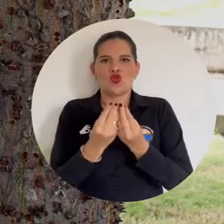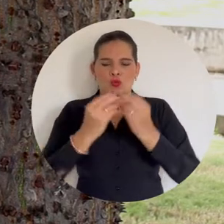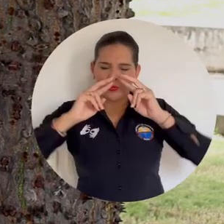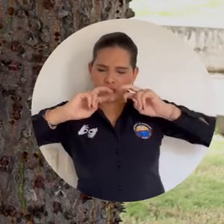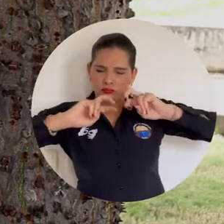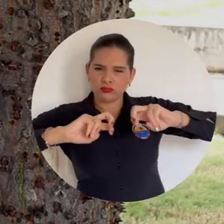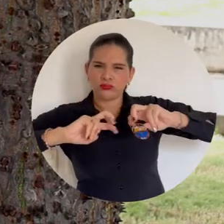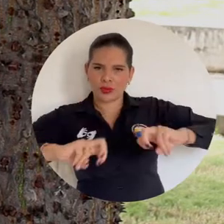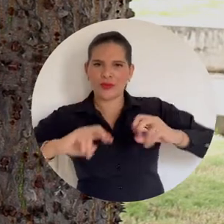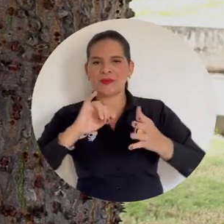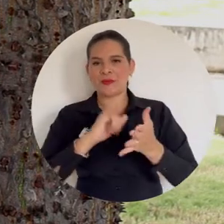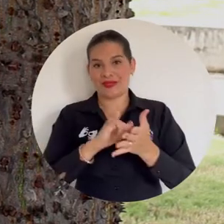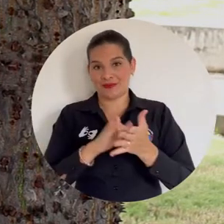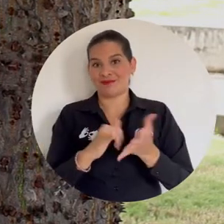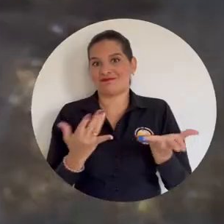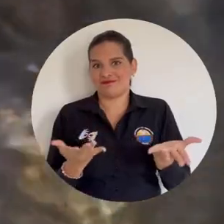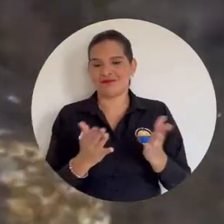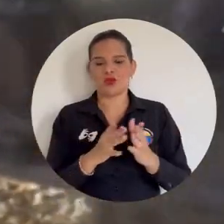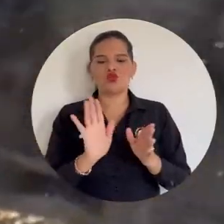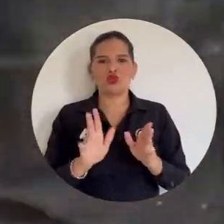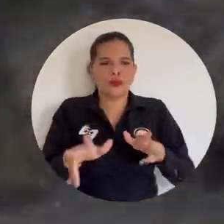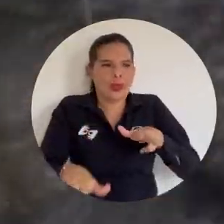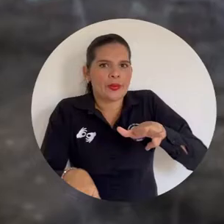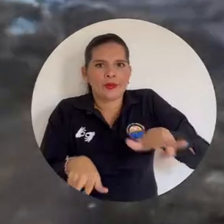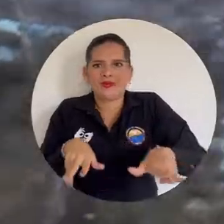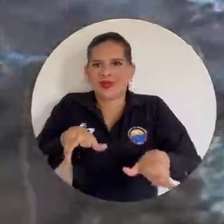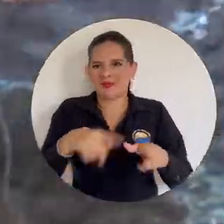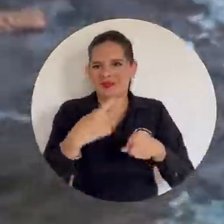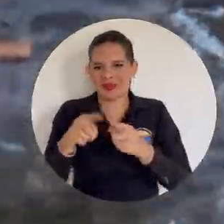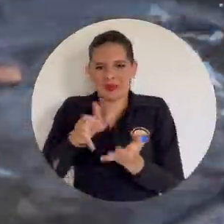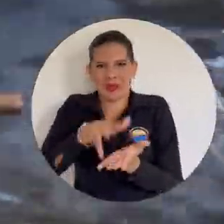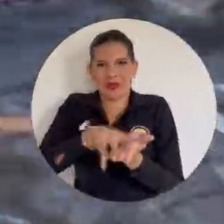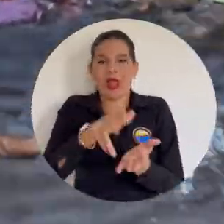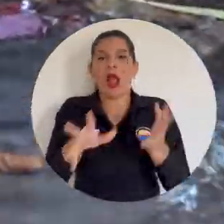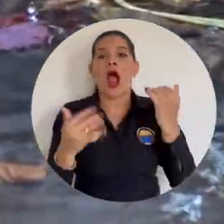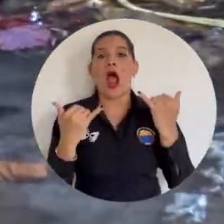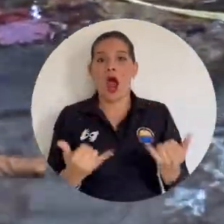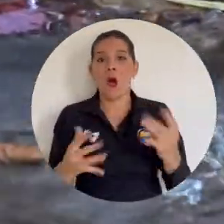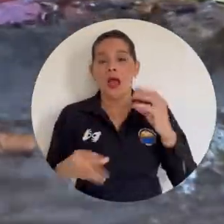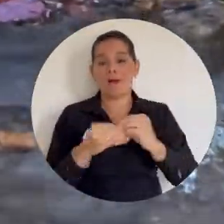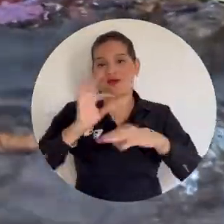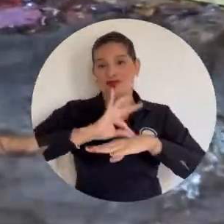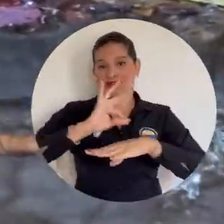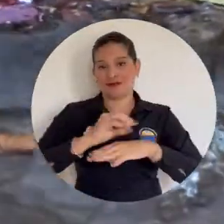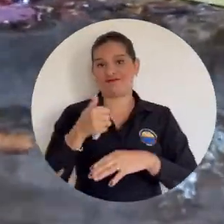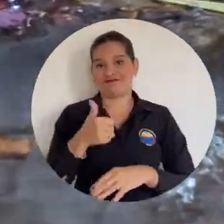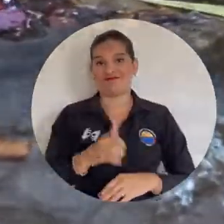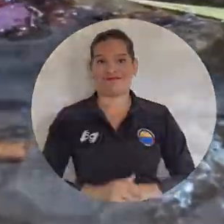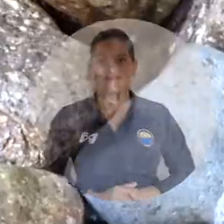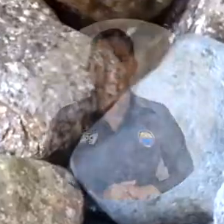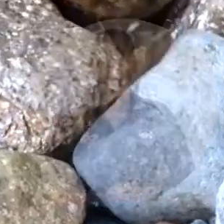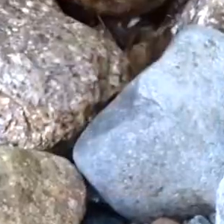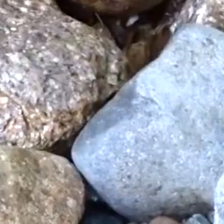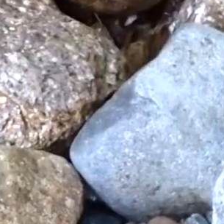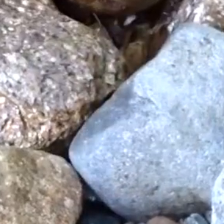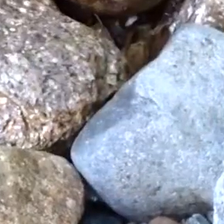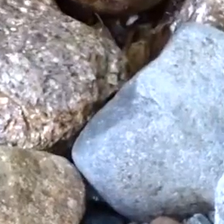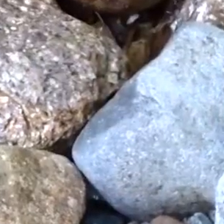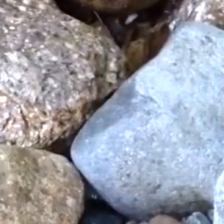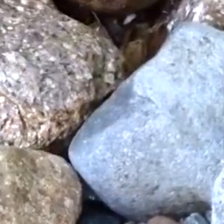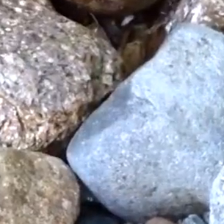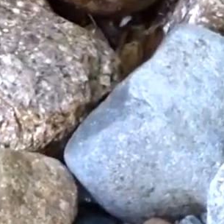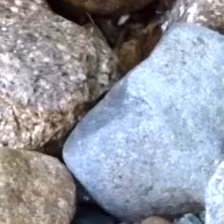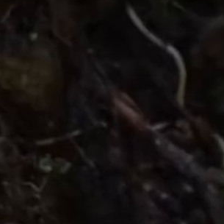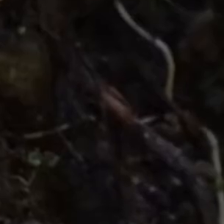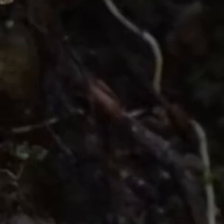desde la Universidad de Magdalena, con el grupo de investigación con anfibios y reptiles, y ahora pues ya desarrollándolo con la